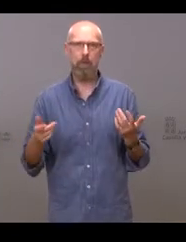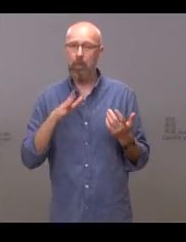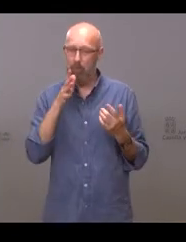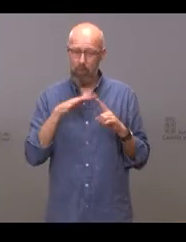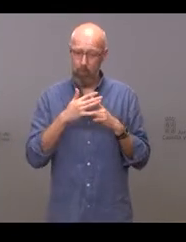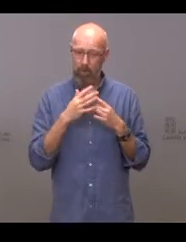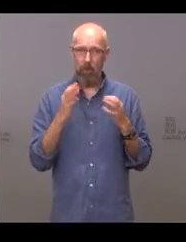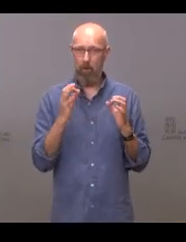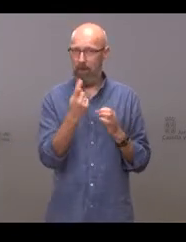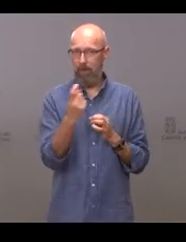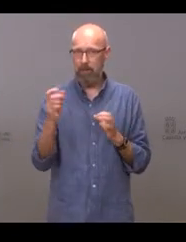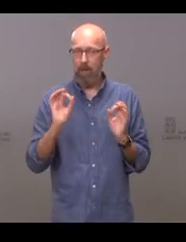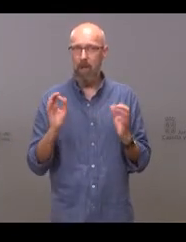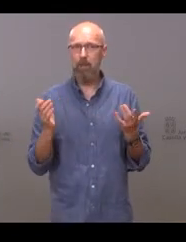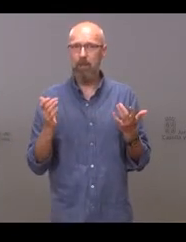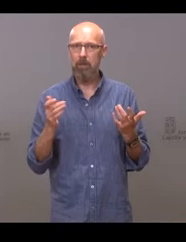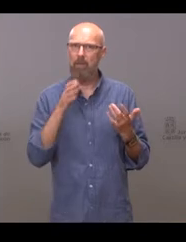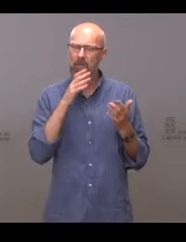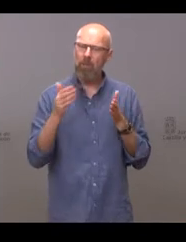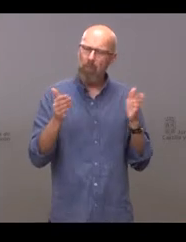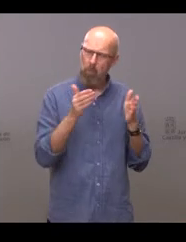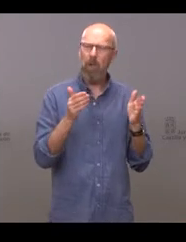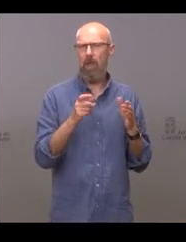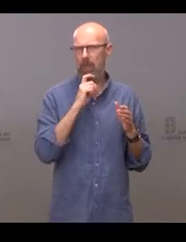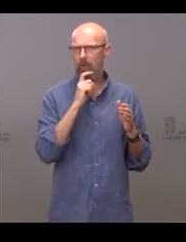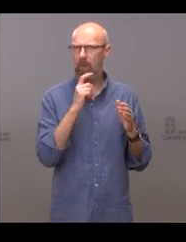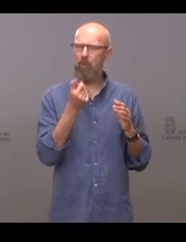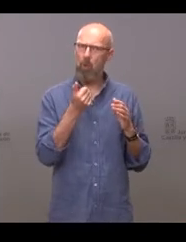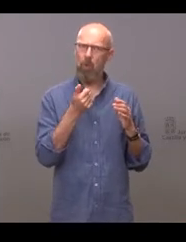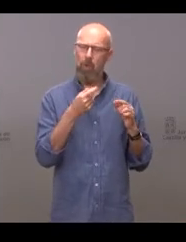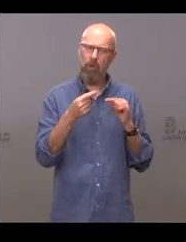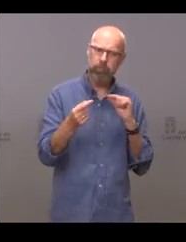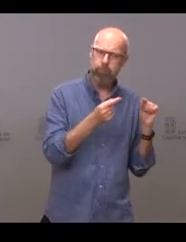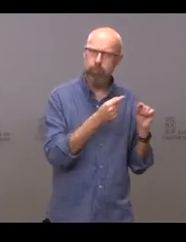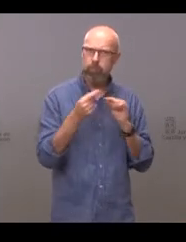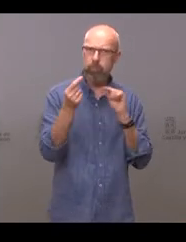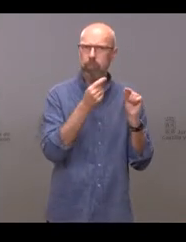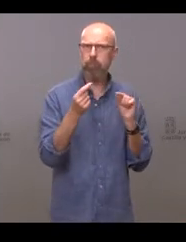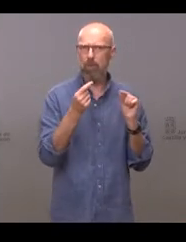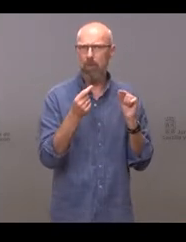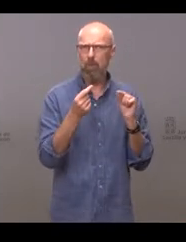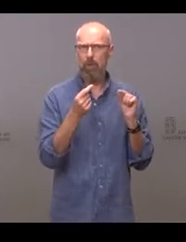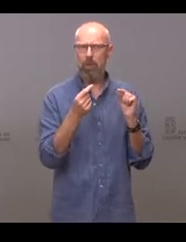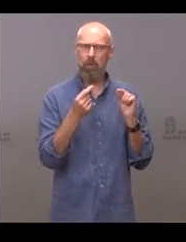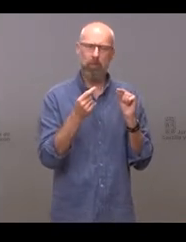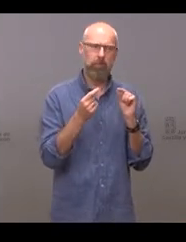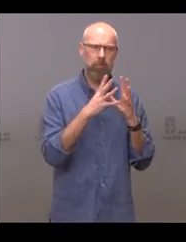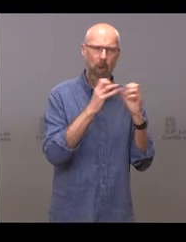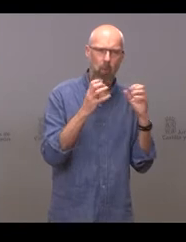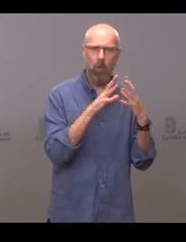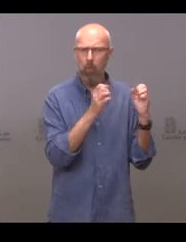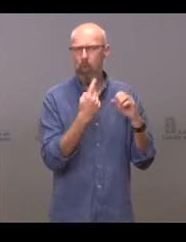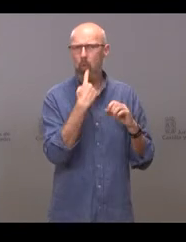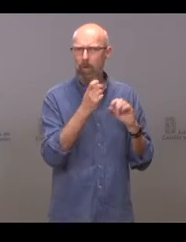difícil muchas turbulencias y mucho año de desencuentros pero lo que cuenta es el